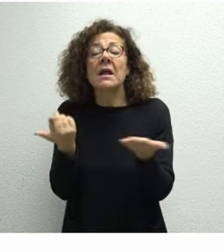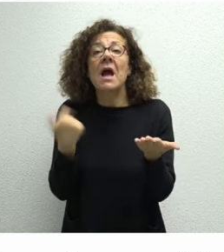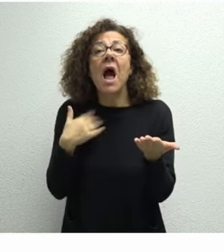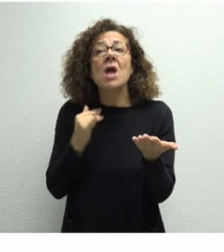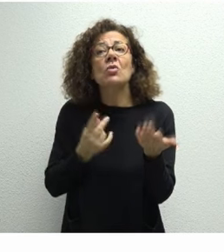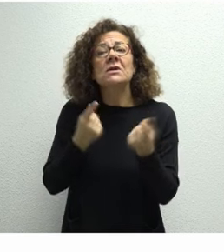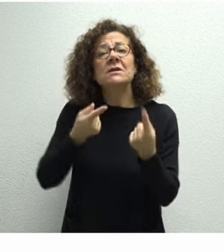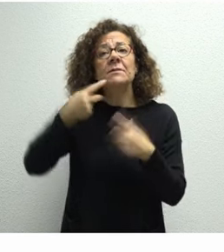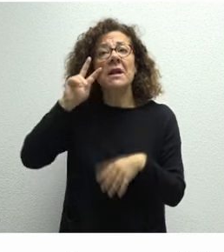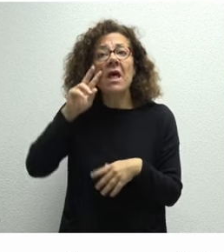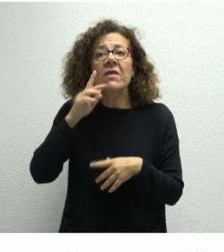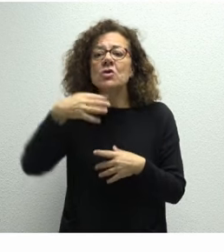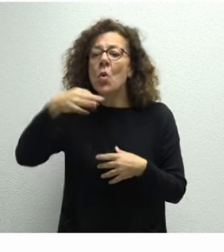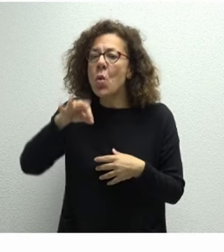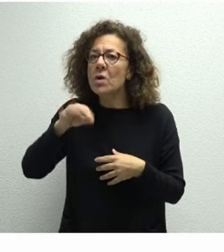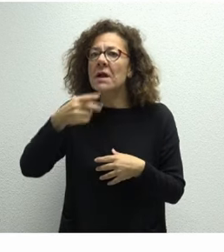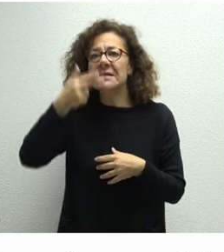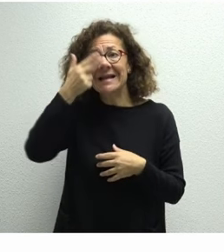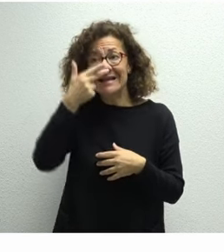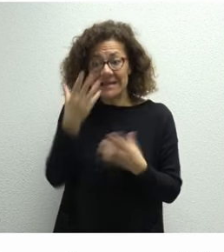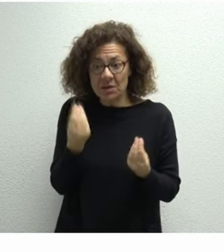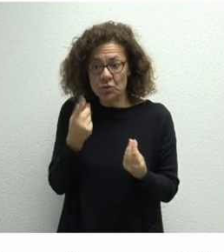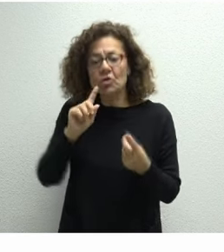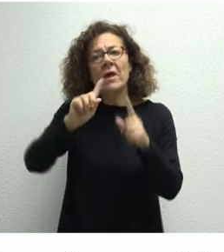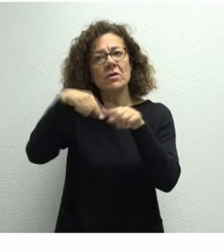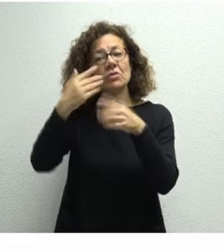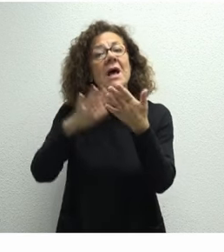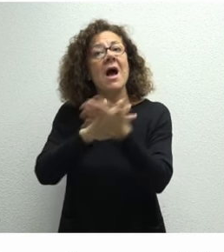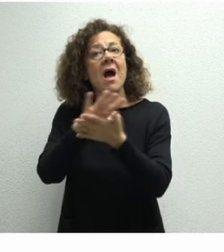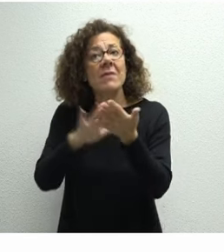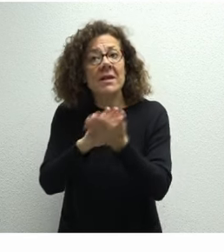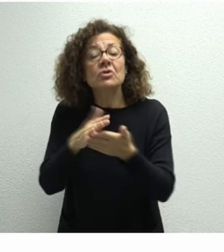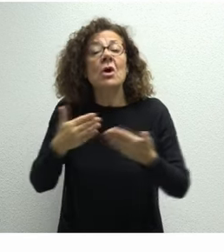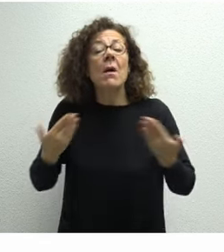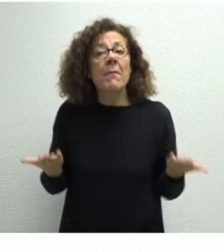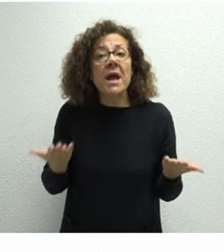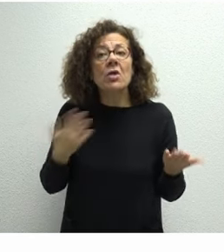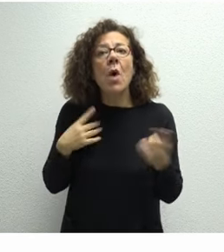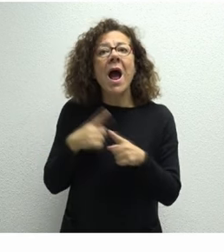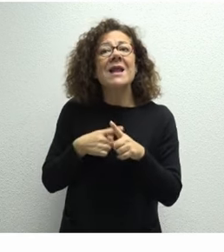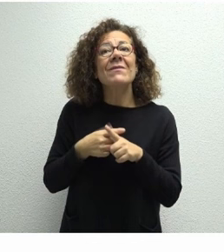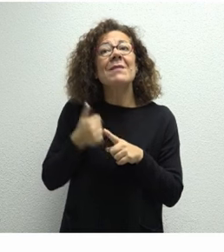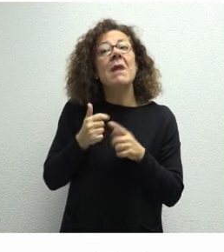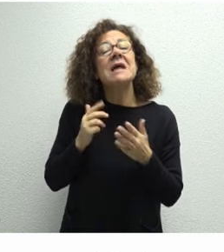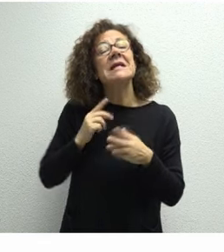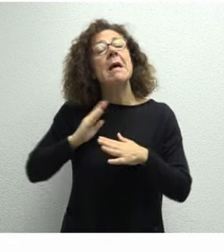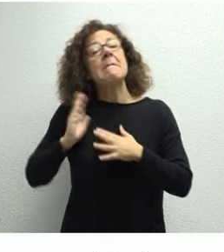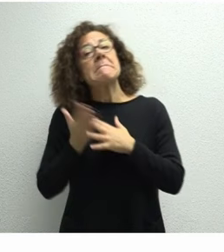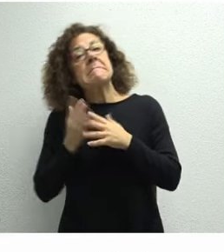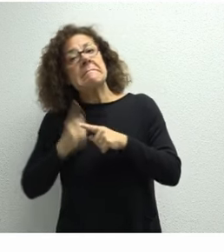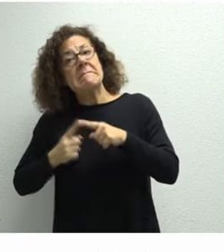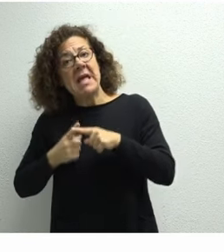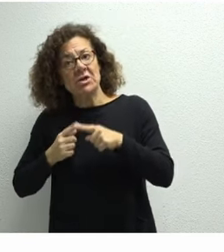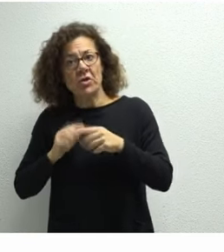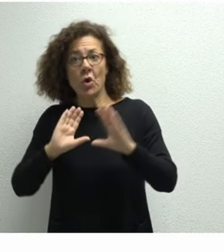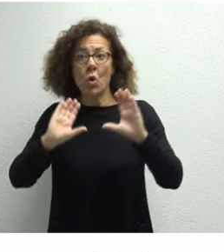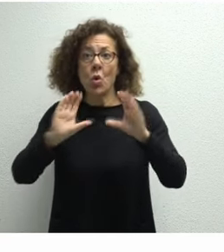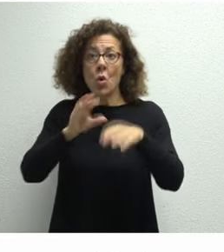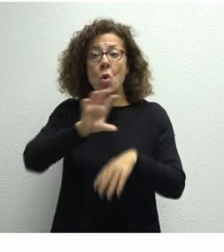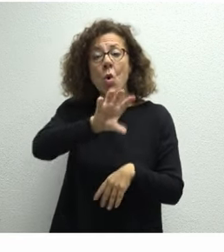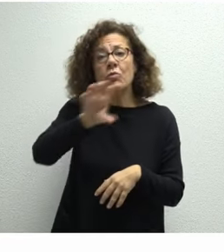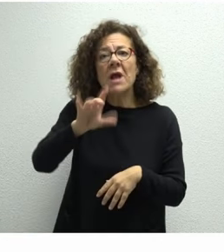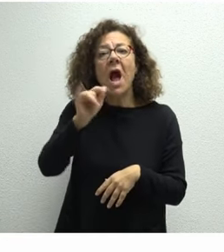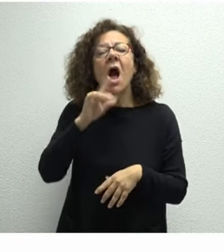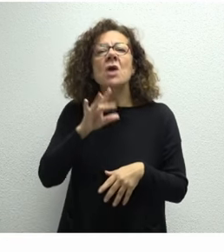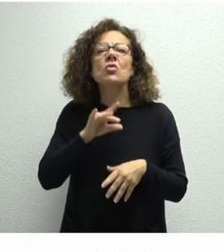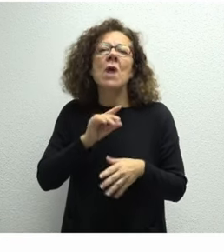experiencias micro muy interesantes que les l haremos después no pero a nivel más meso de comunidad no no pu hay una unidad